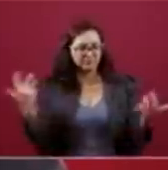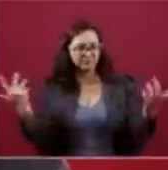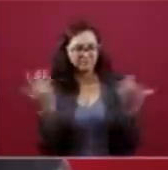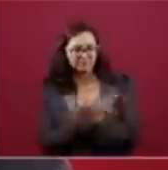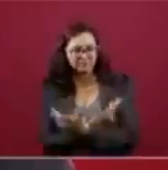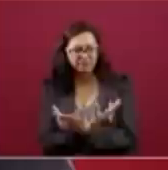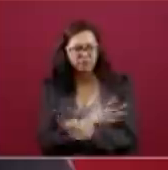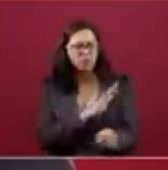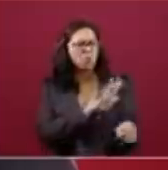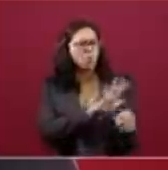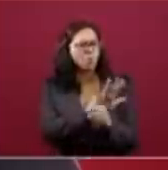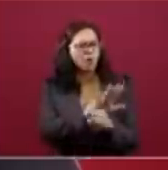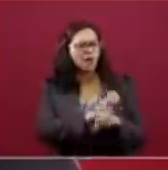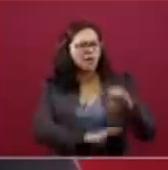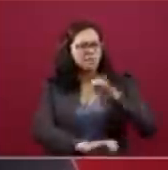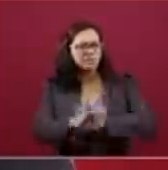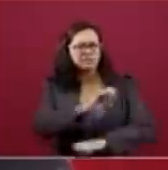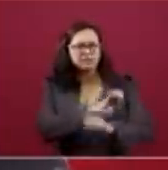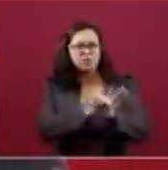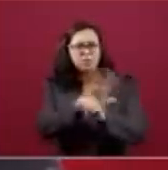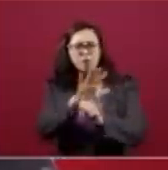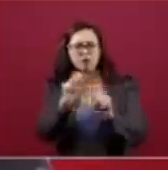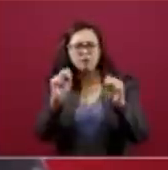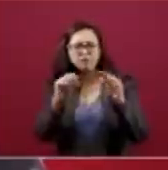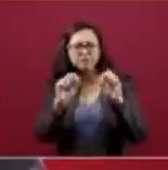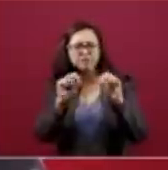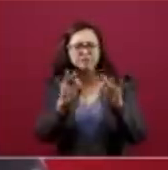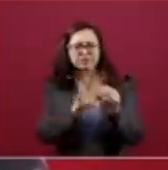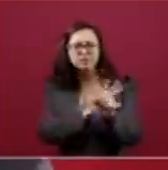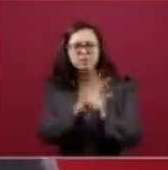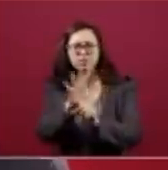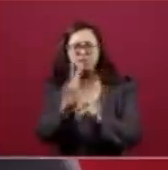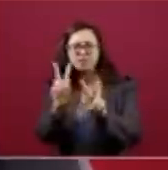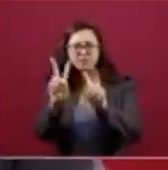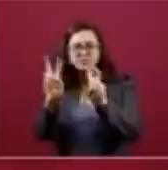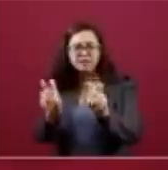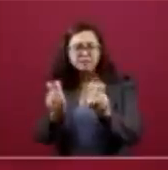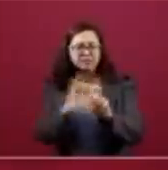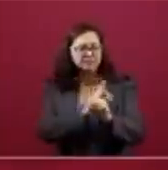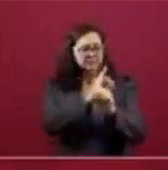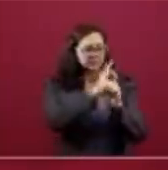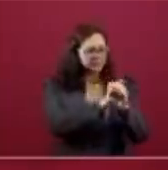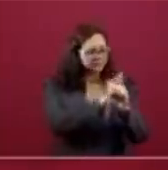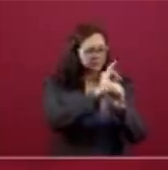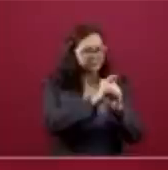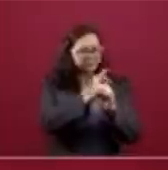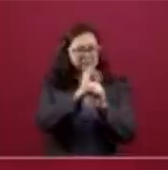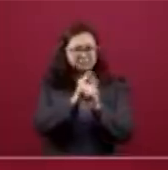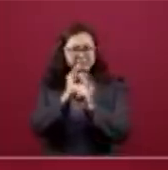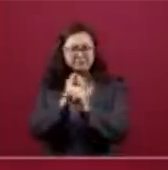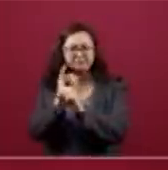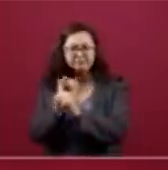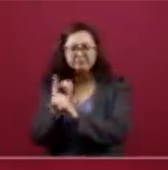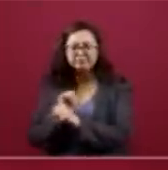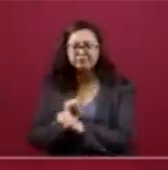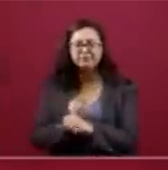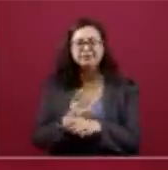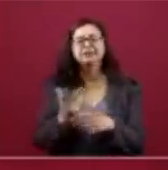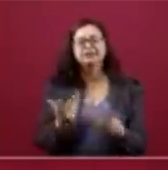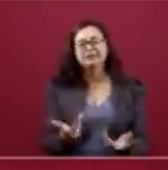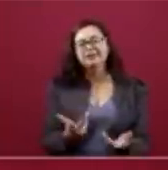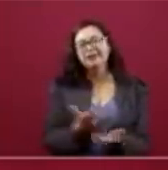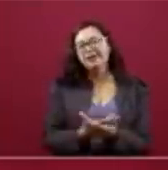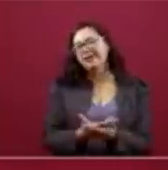qué oficinas, a qué se dedicaban. Por eso tengo mucha confianza de que nos va a alcanzar